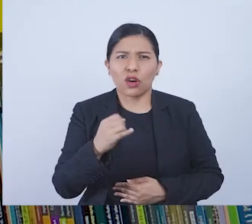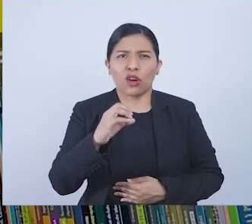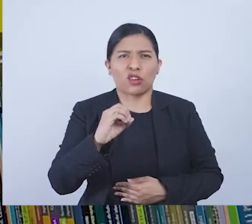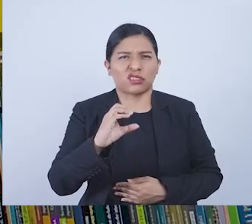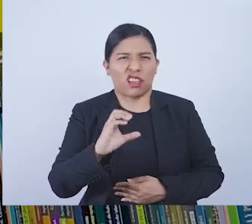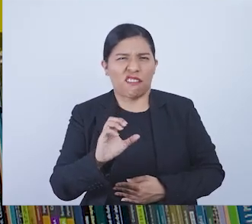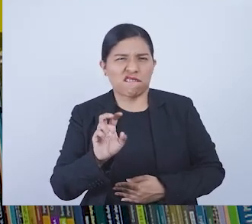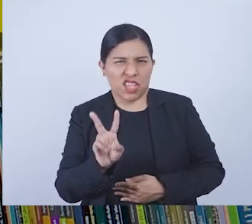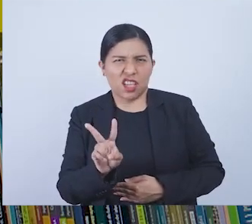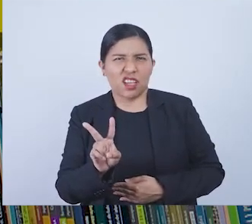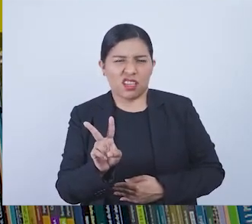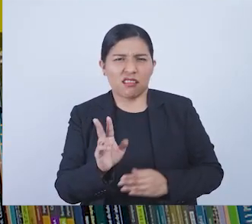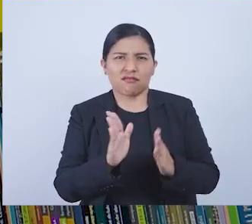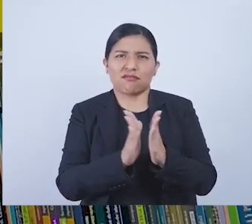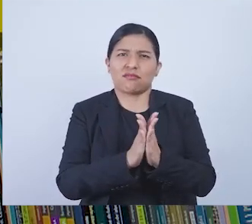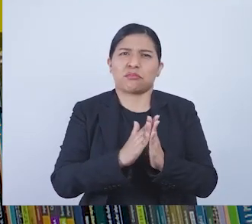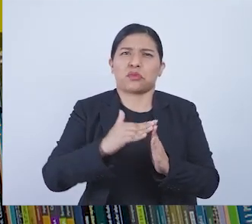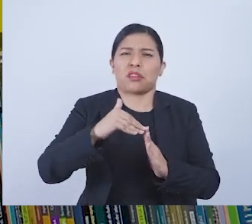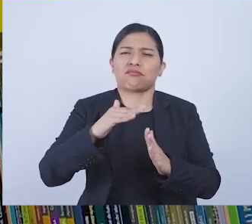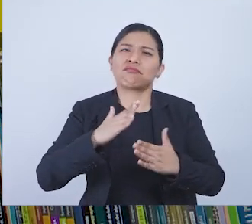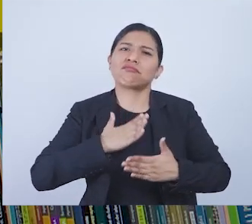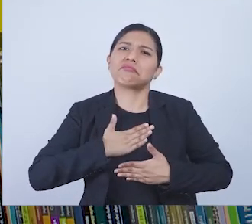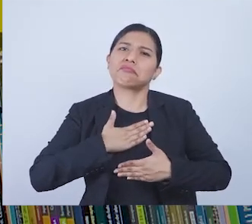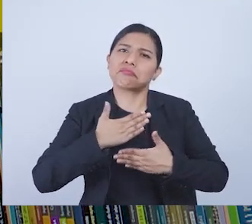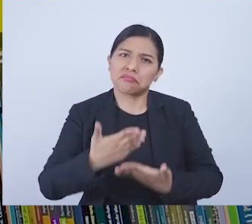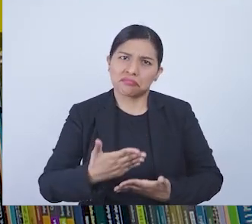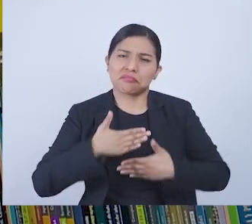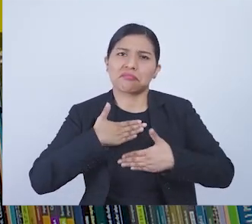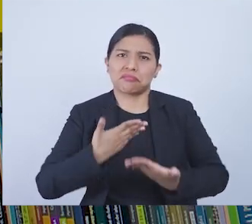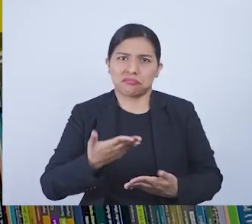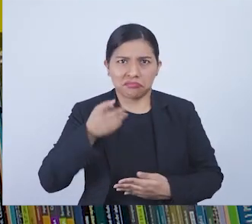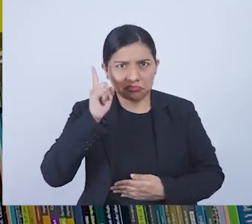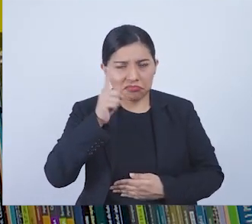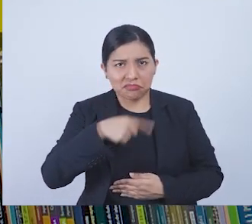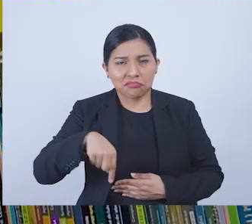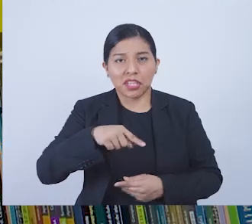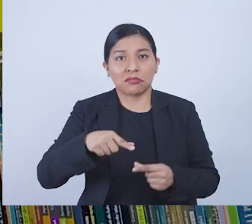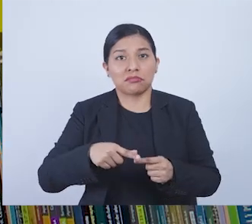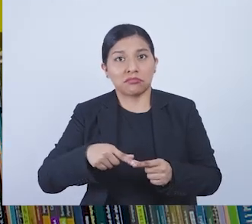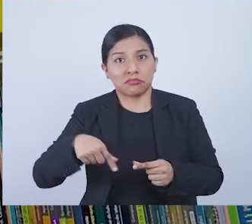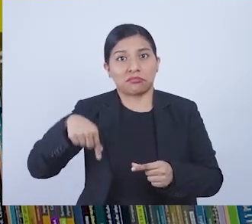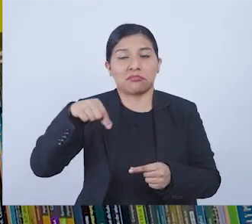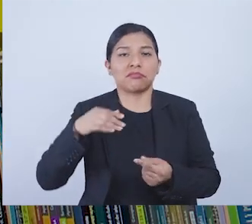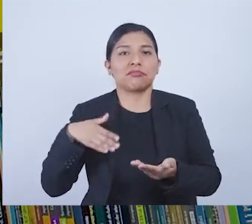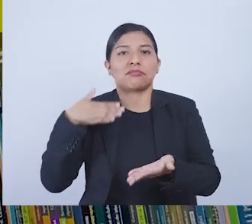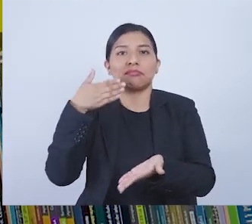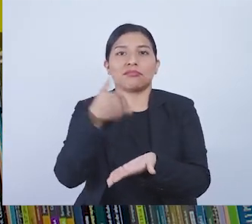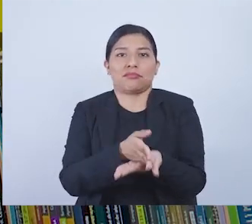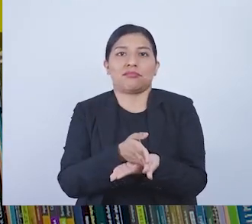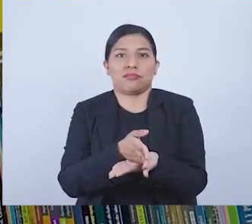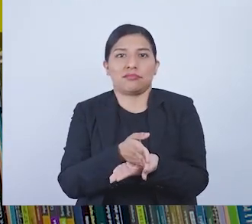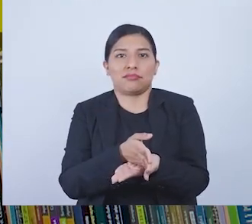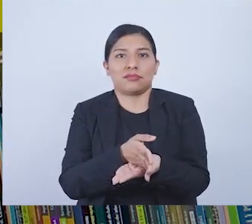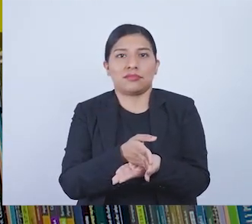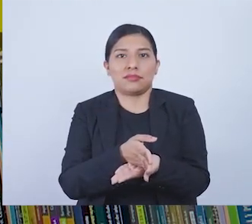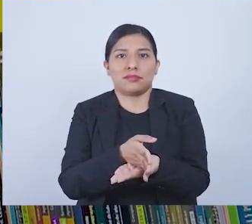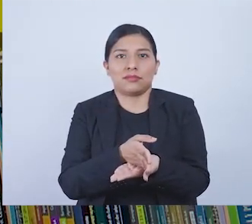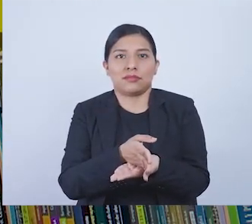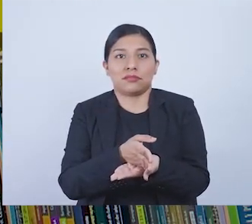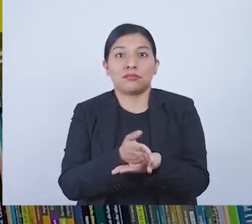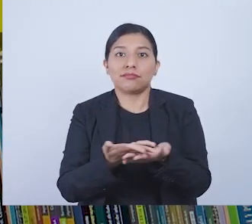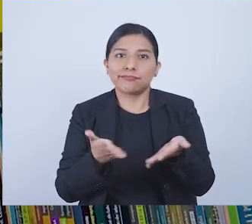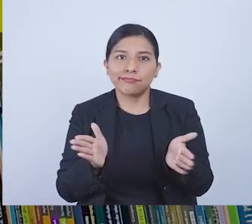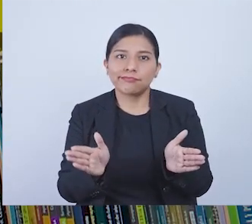era el programa de voluntariados de profesores japoneses para venir a la